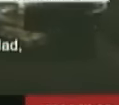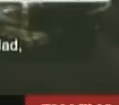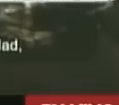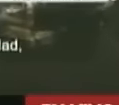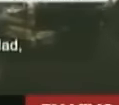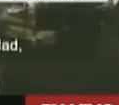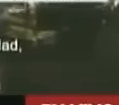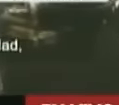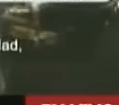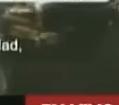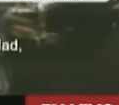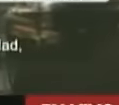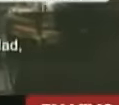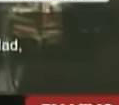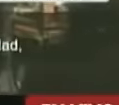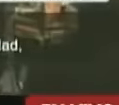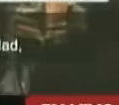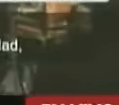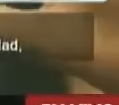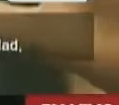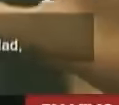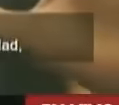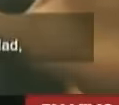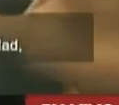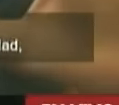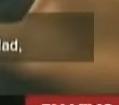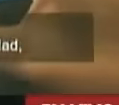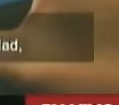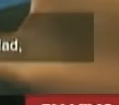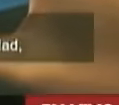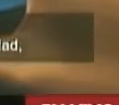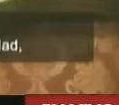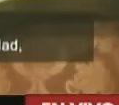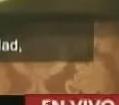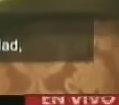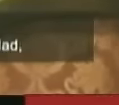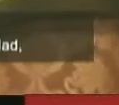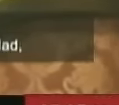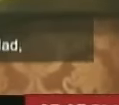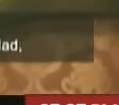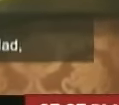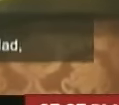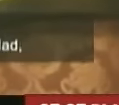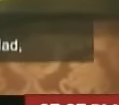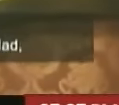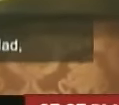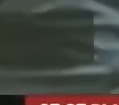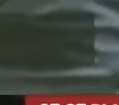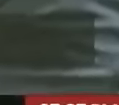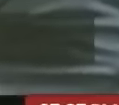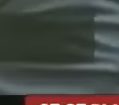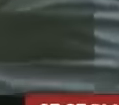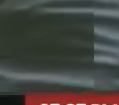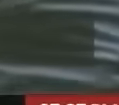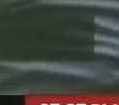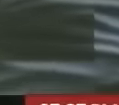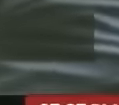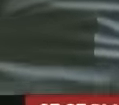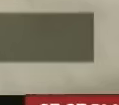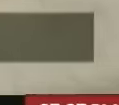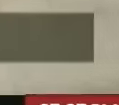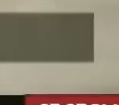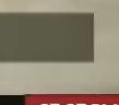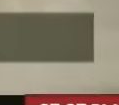Creo que hoy tenemos buen diálogo, buena comunicación, que debemos avanzar hacia el concepto de la complementariedad. El Estado